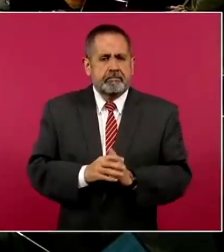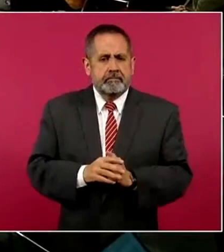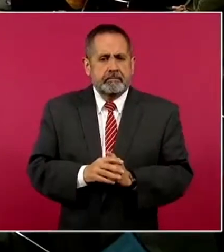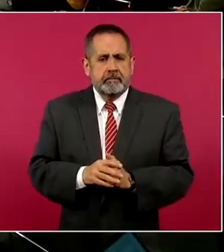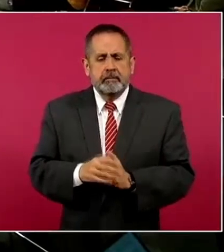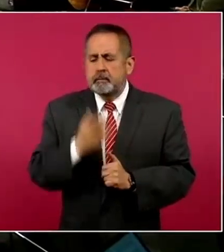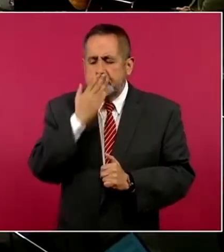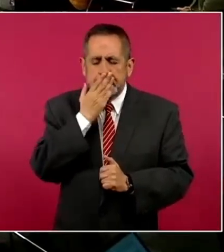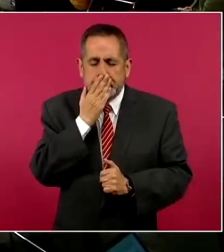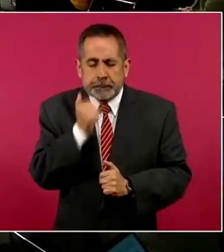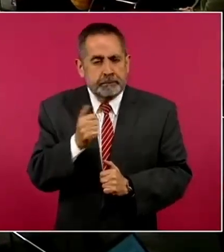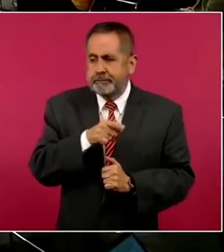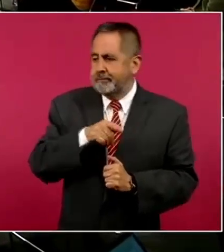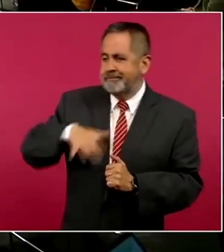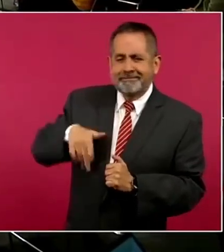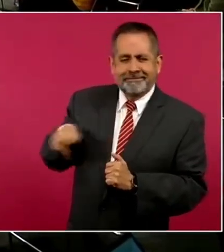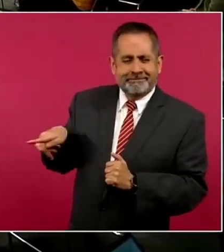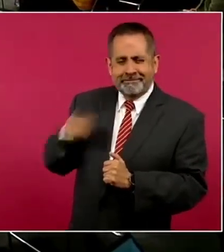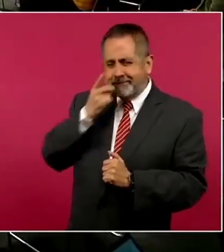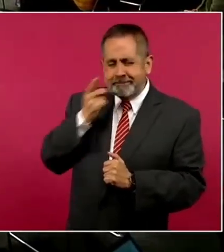mencionó